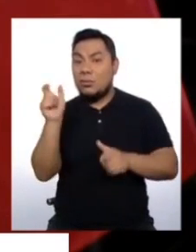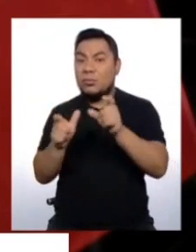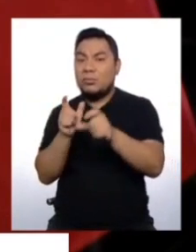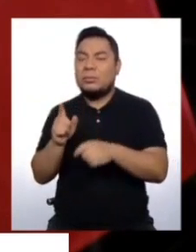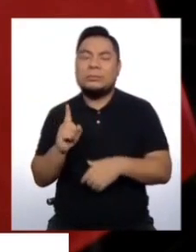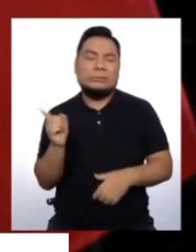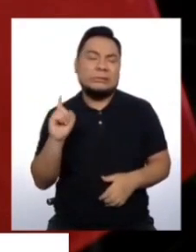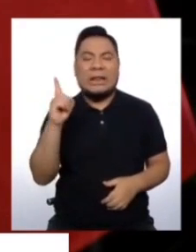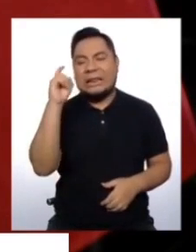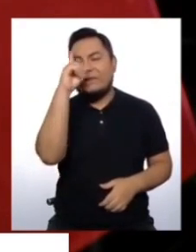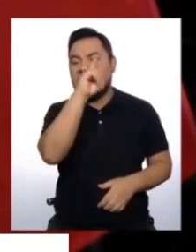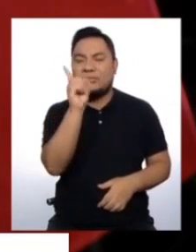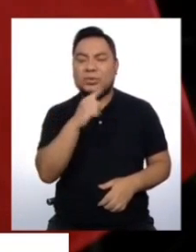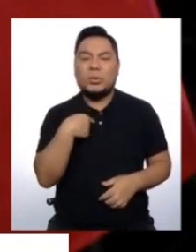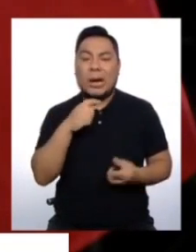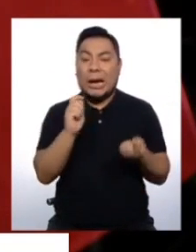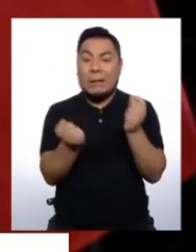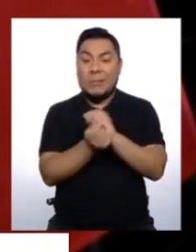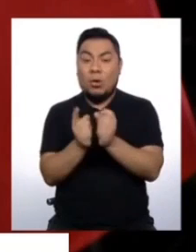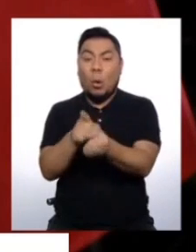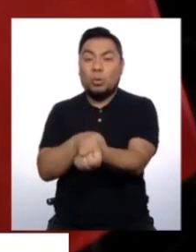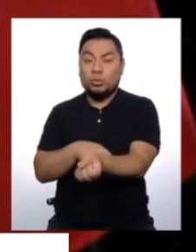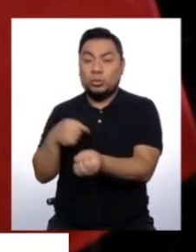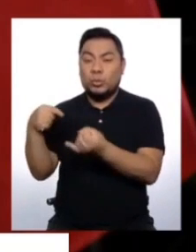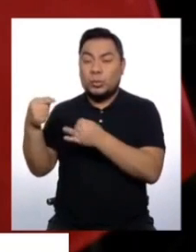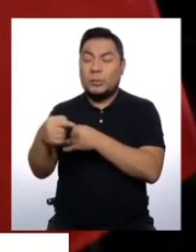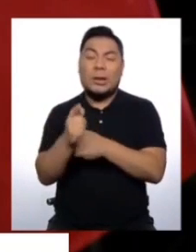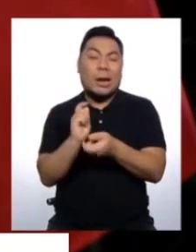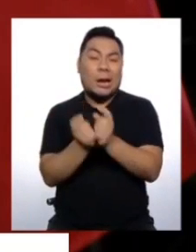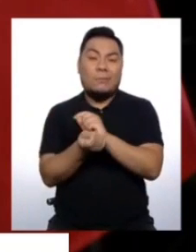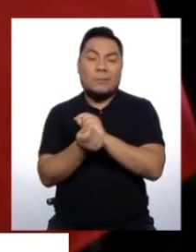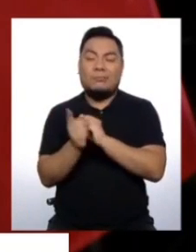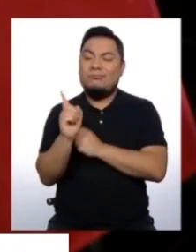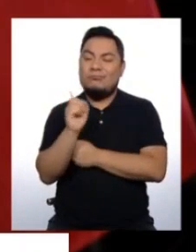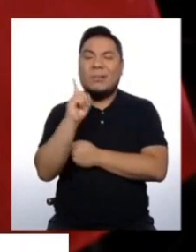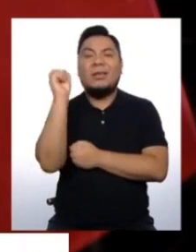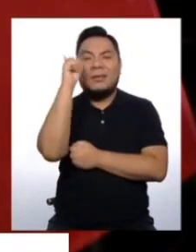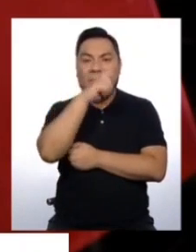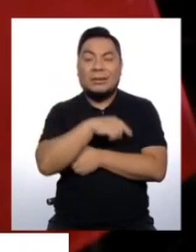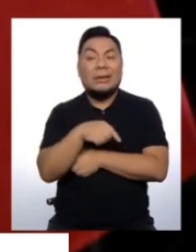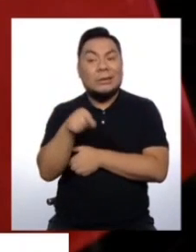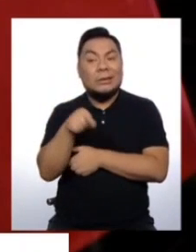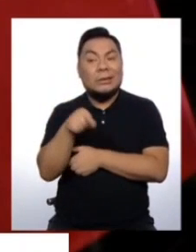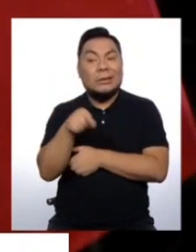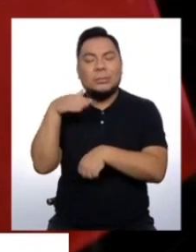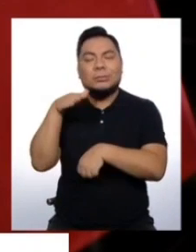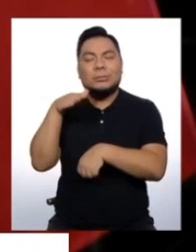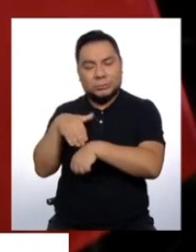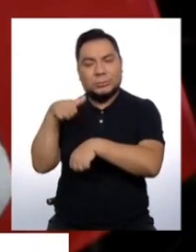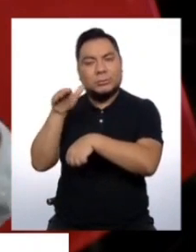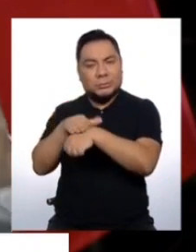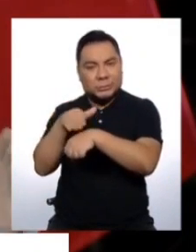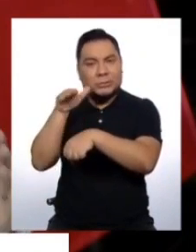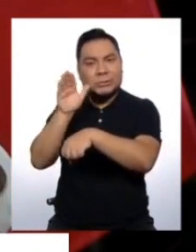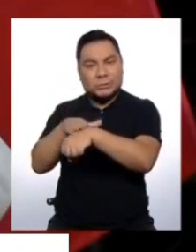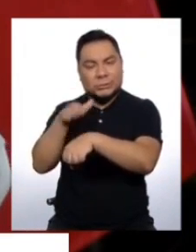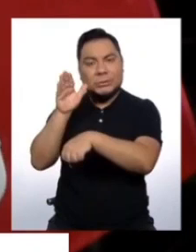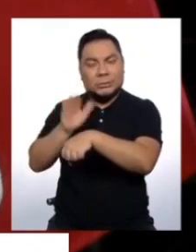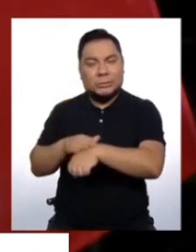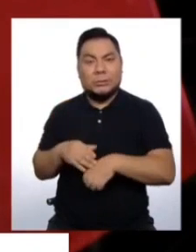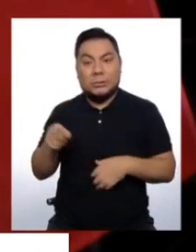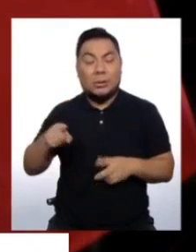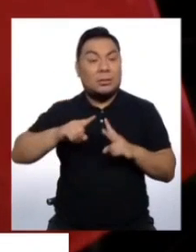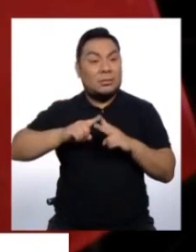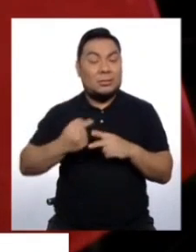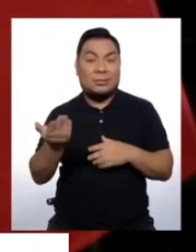cuesta cambiar el hábito. Y ahí estamos insistiendo e insistiendo. Desde el inicio de